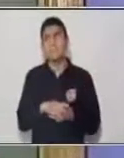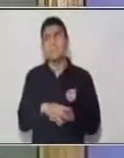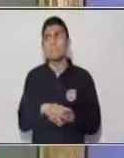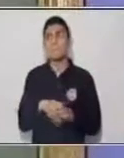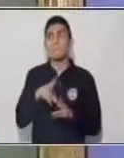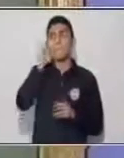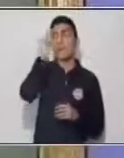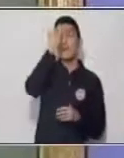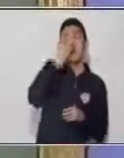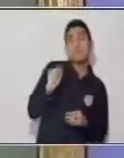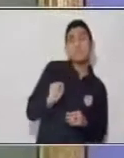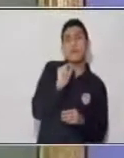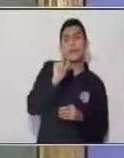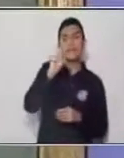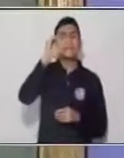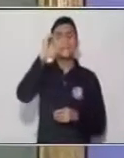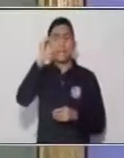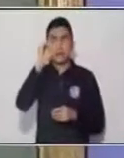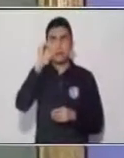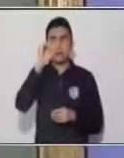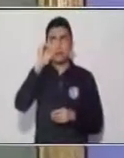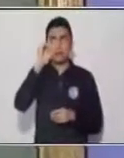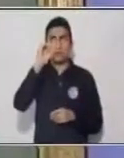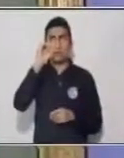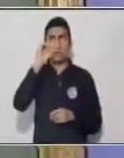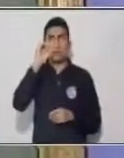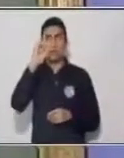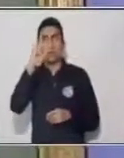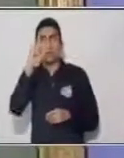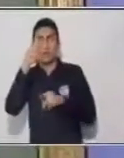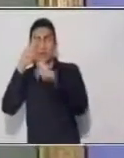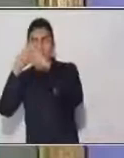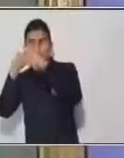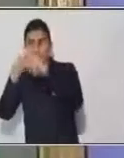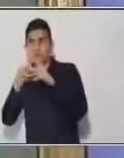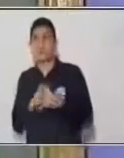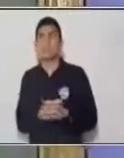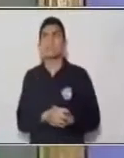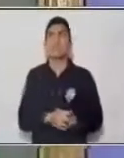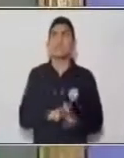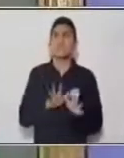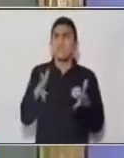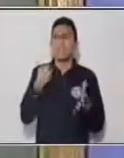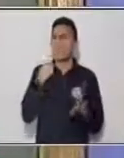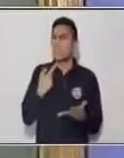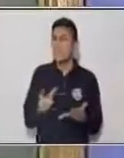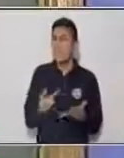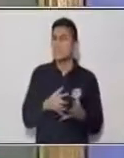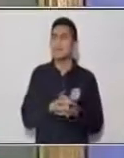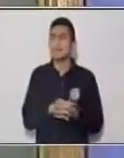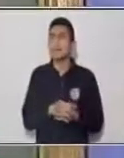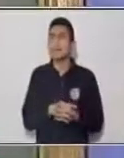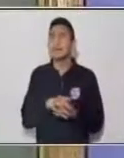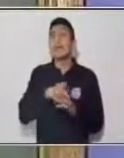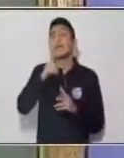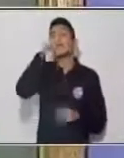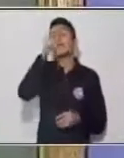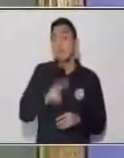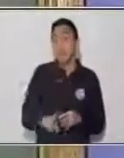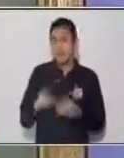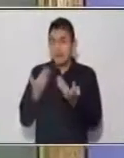de 0 por delta x. ¿Qué nos dice el teorema?